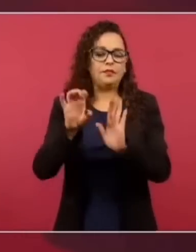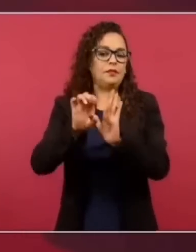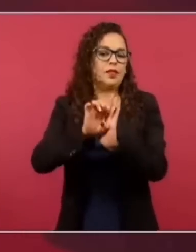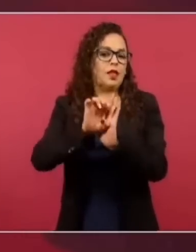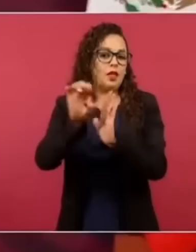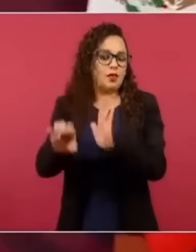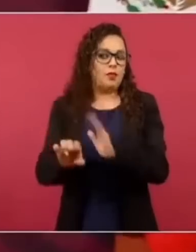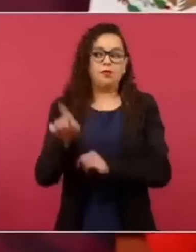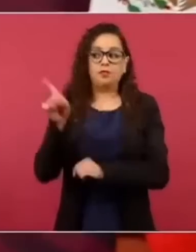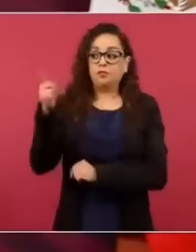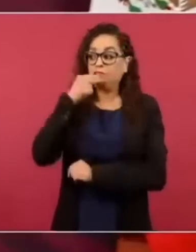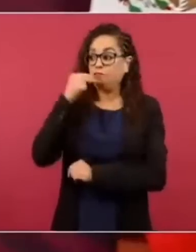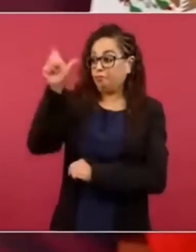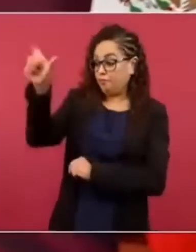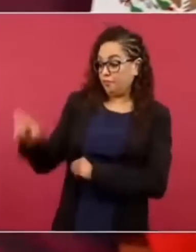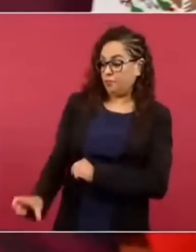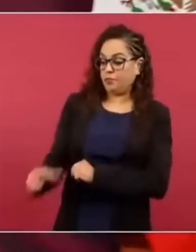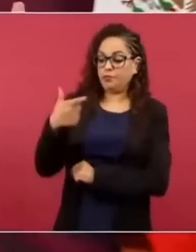si García Luna,